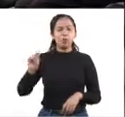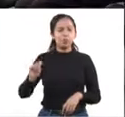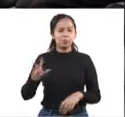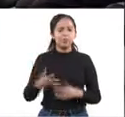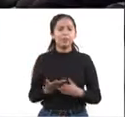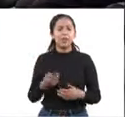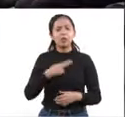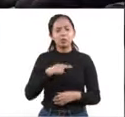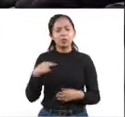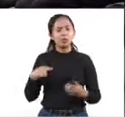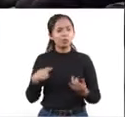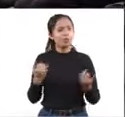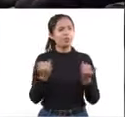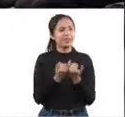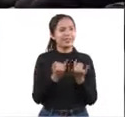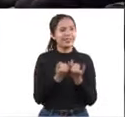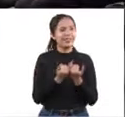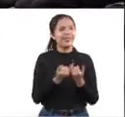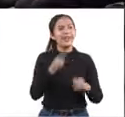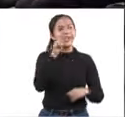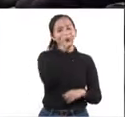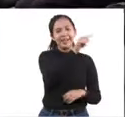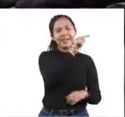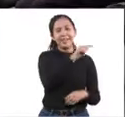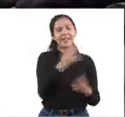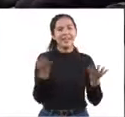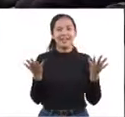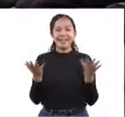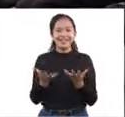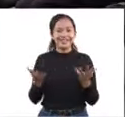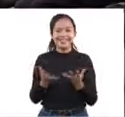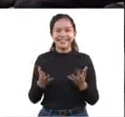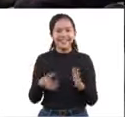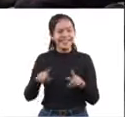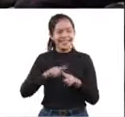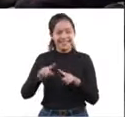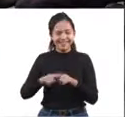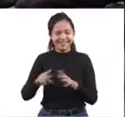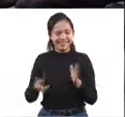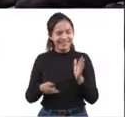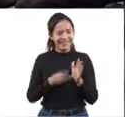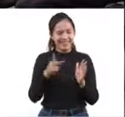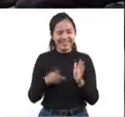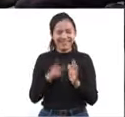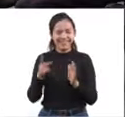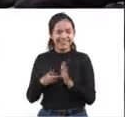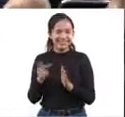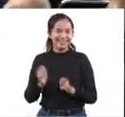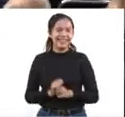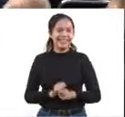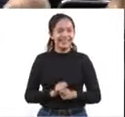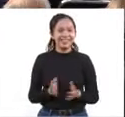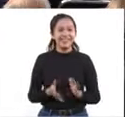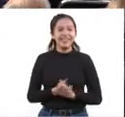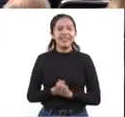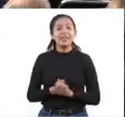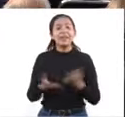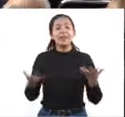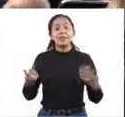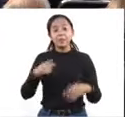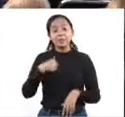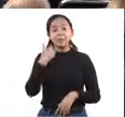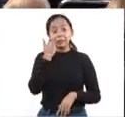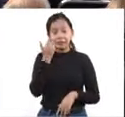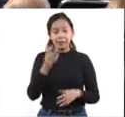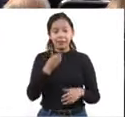nosotros allá también llevamos como 4 o 5 ya, que desde el movimiento chicano para acá. Y quiero decir que